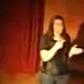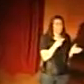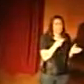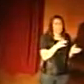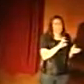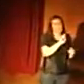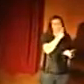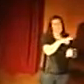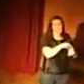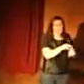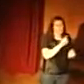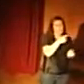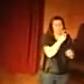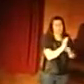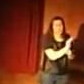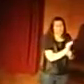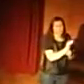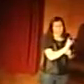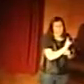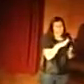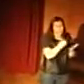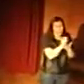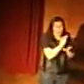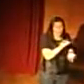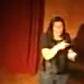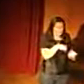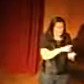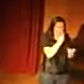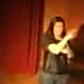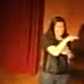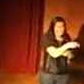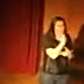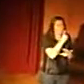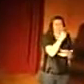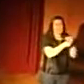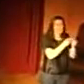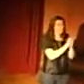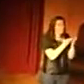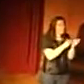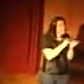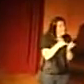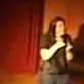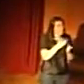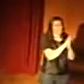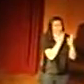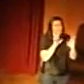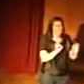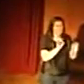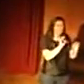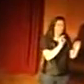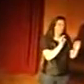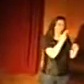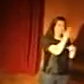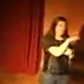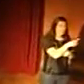conserje y primer conservador y primer de todo en este museo el primero que hace un catálogo de las colecciones del museo eh y